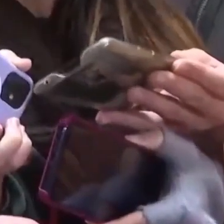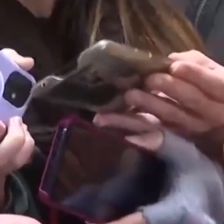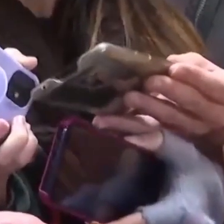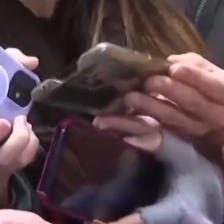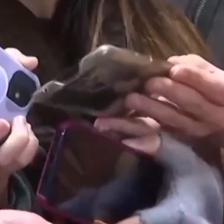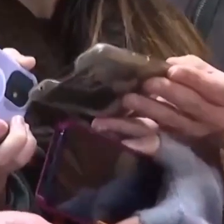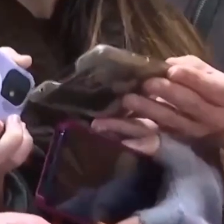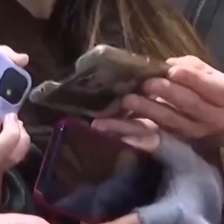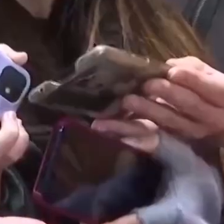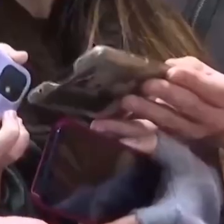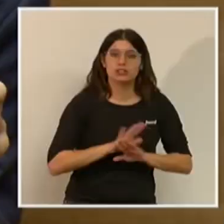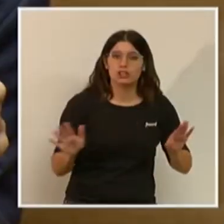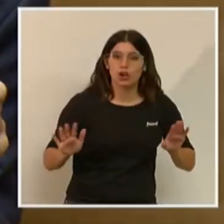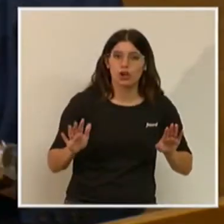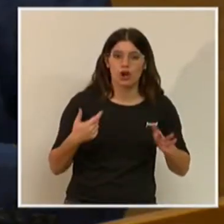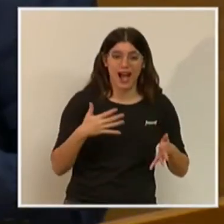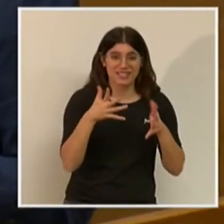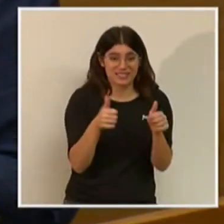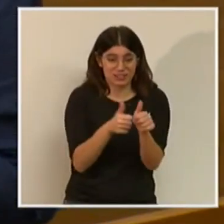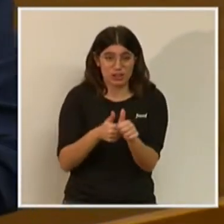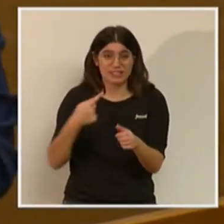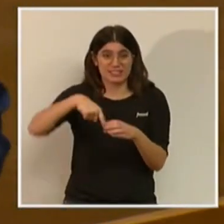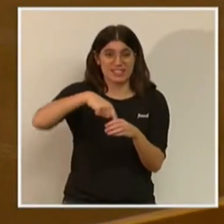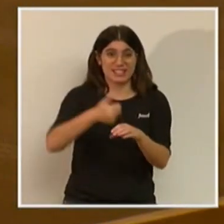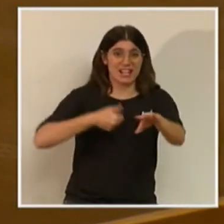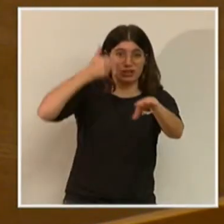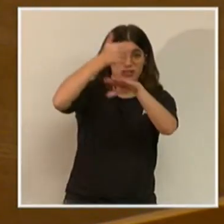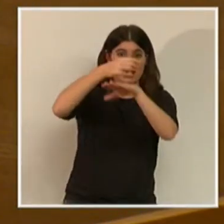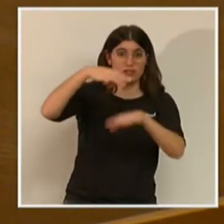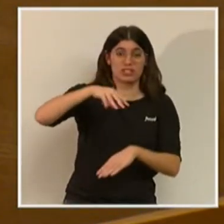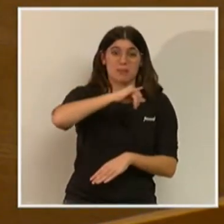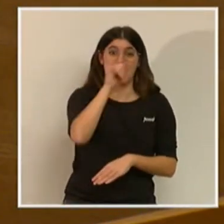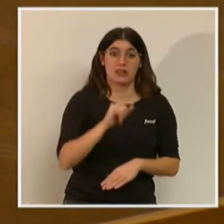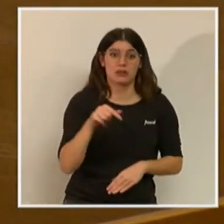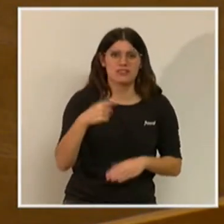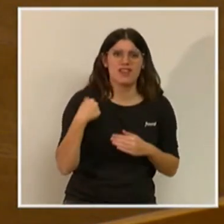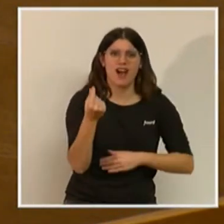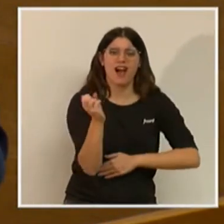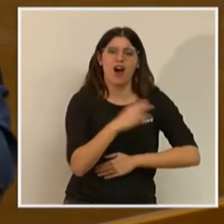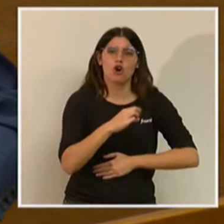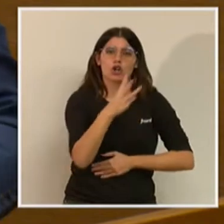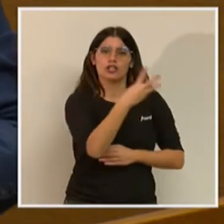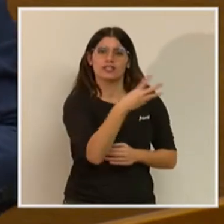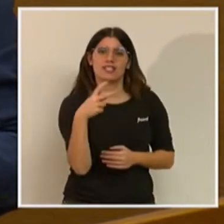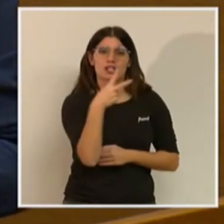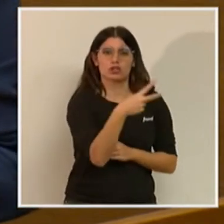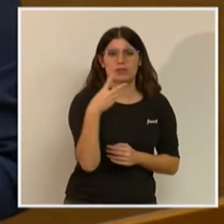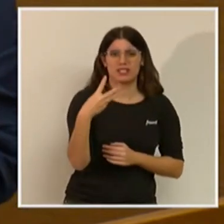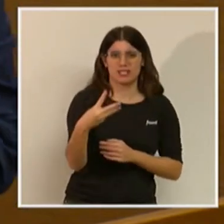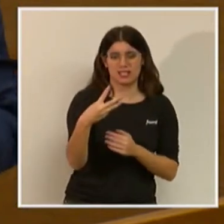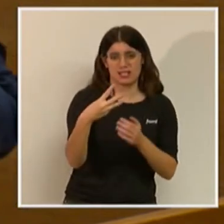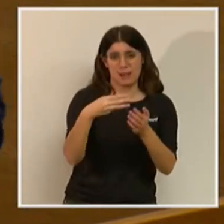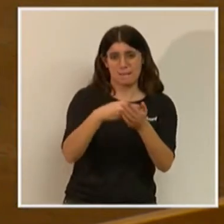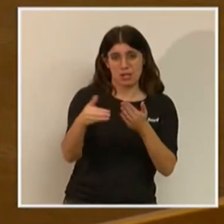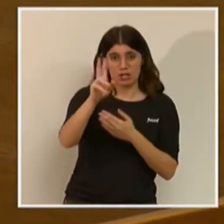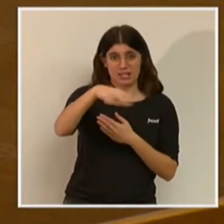tantos años se nos ha negado es por ello que ha anunciado que muy pronto se reunirá la comisión mixta con celc para informar